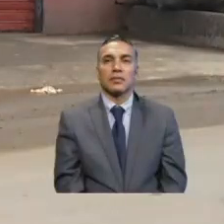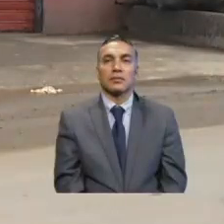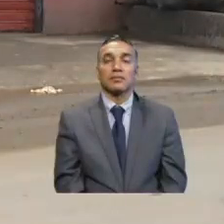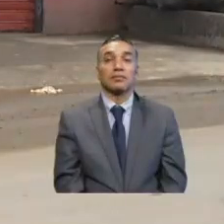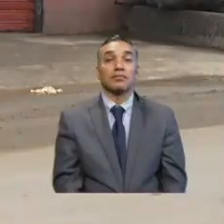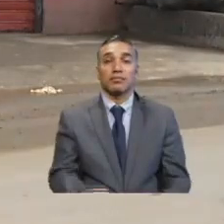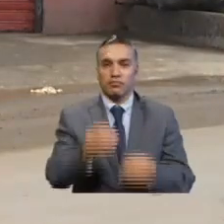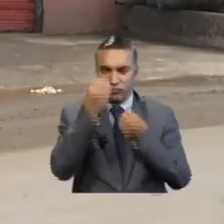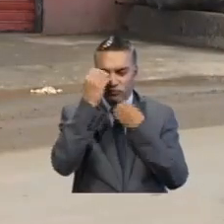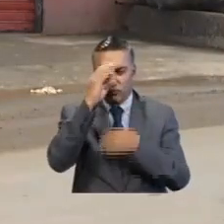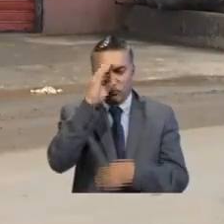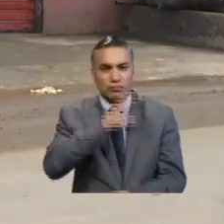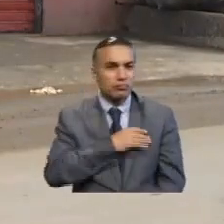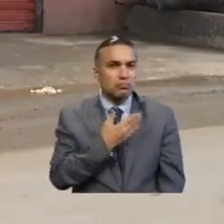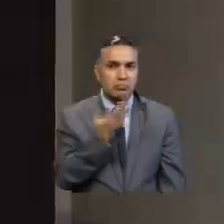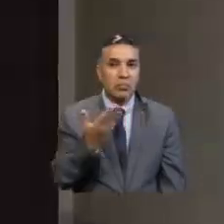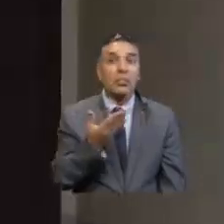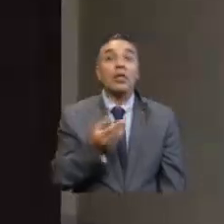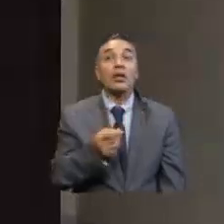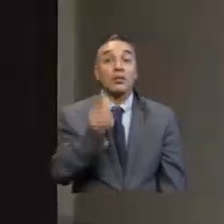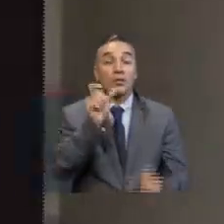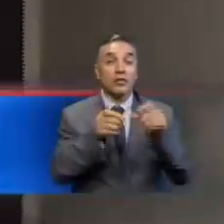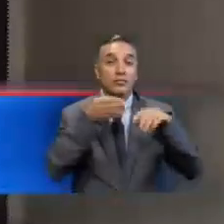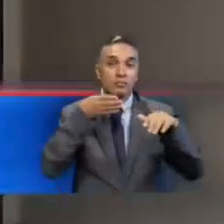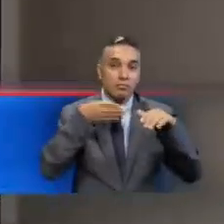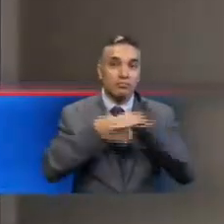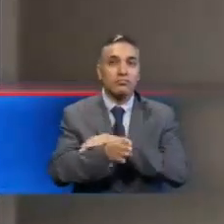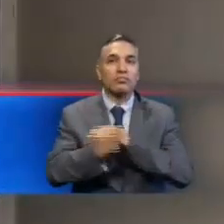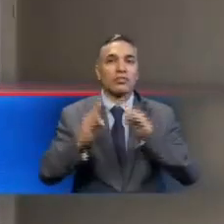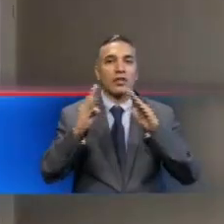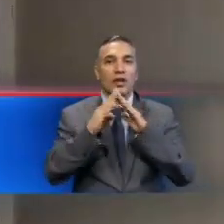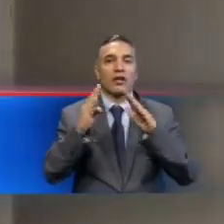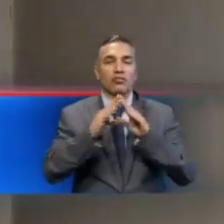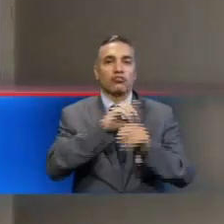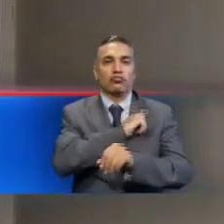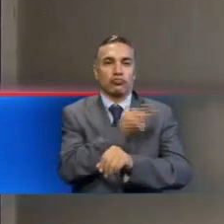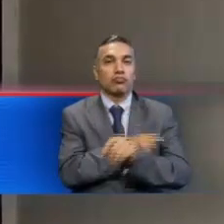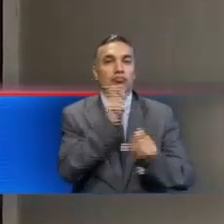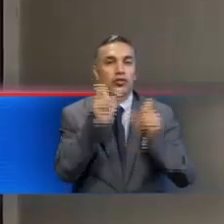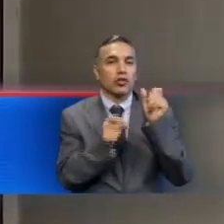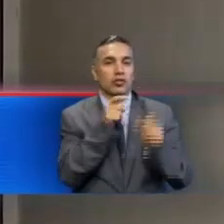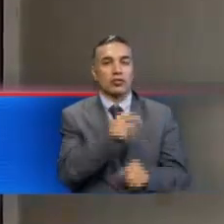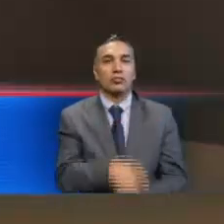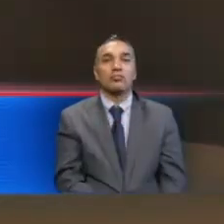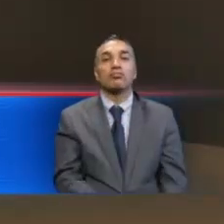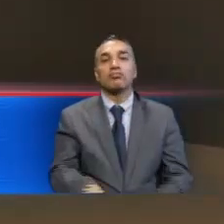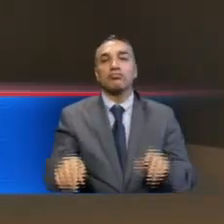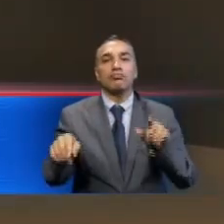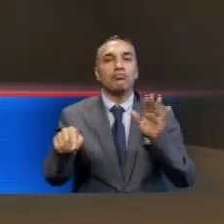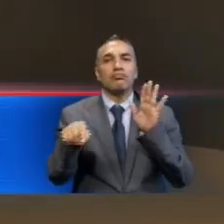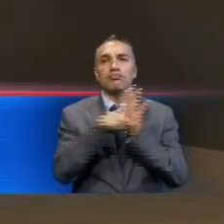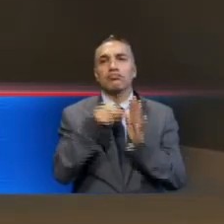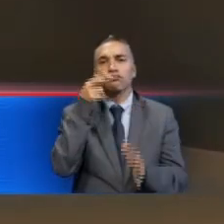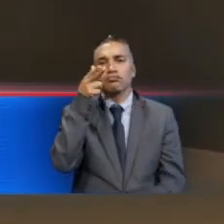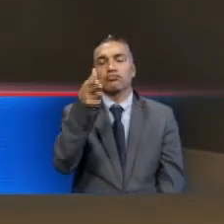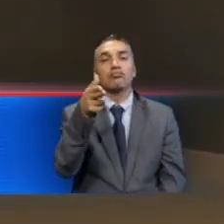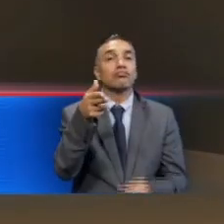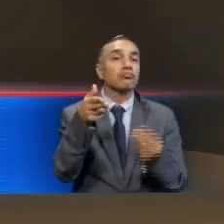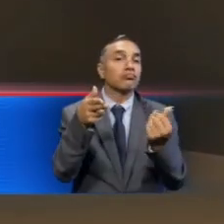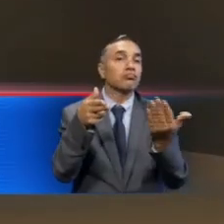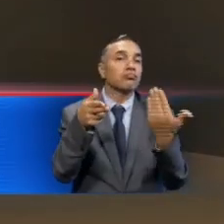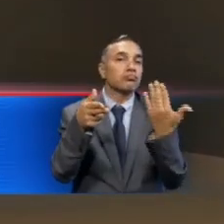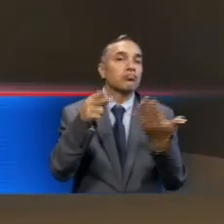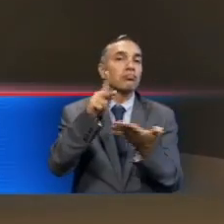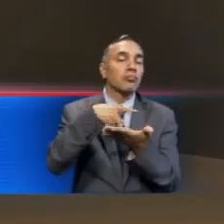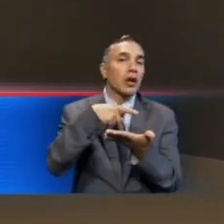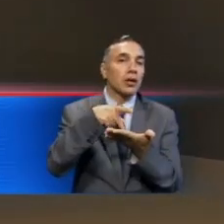El parte policial señala que los sujetos ingresaron violentamente a la casa de la víctima. Lo amenazaron con armas y le pidieron un